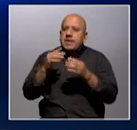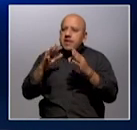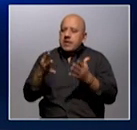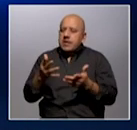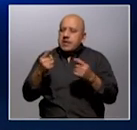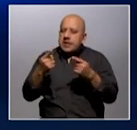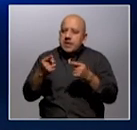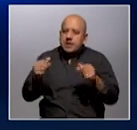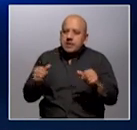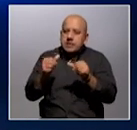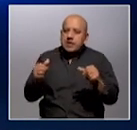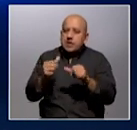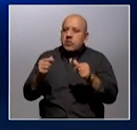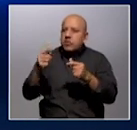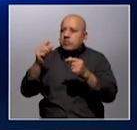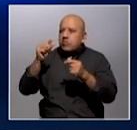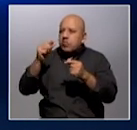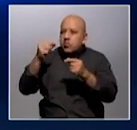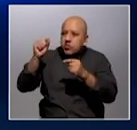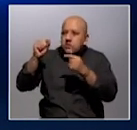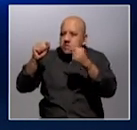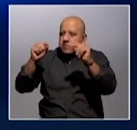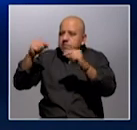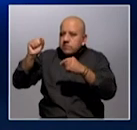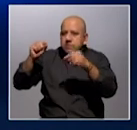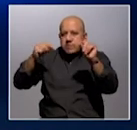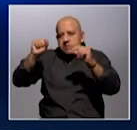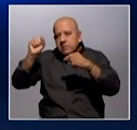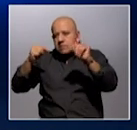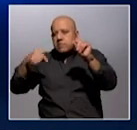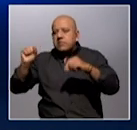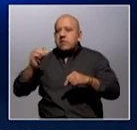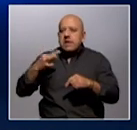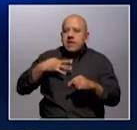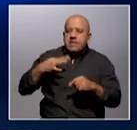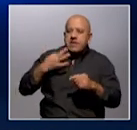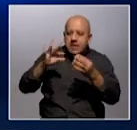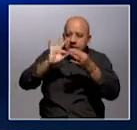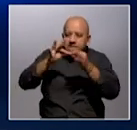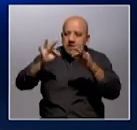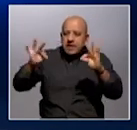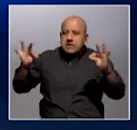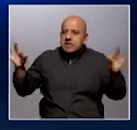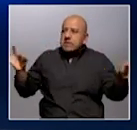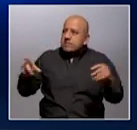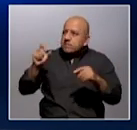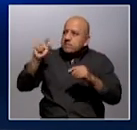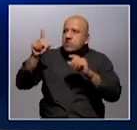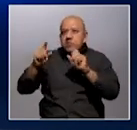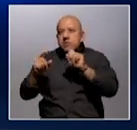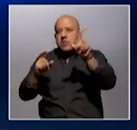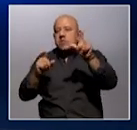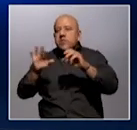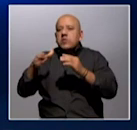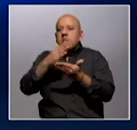haciendo pequeños detalles pequeños detalles de su vida de esto el otro pim pim pim y cada frase es un mundo entonces es como la poesía